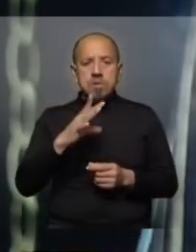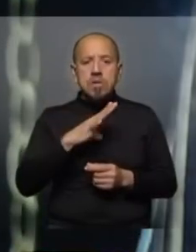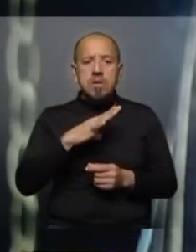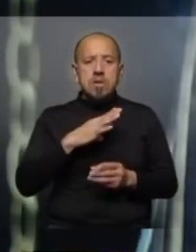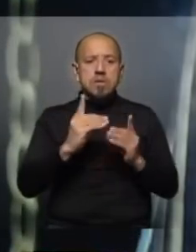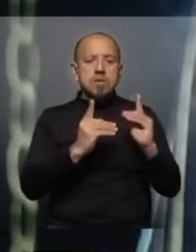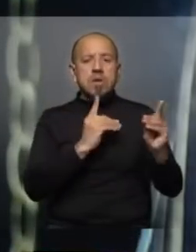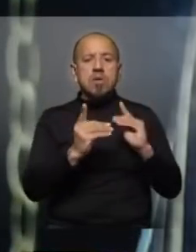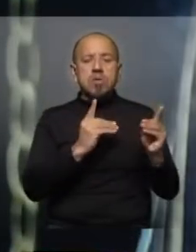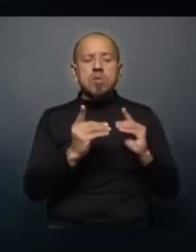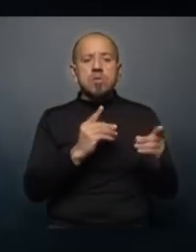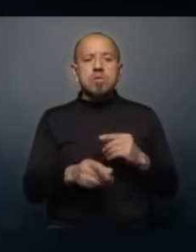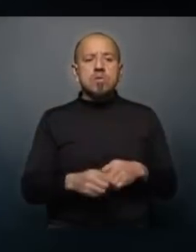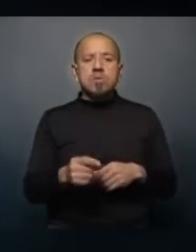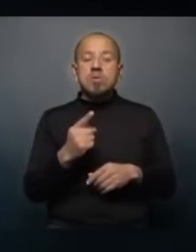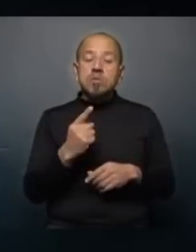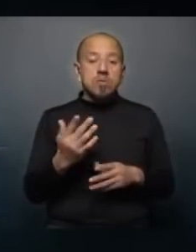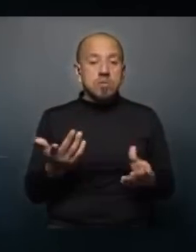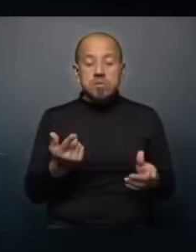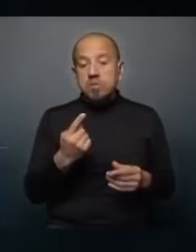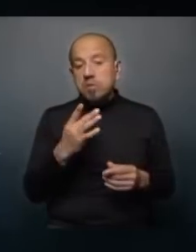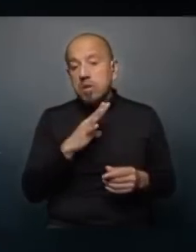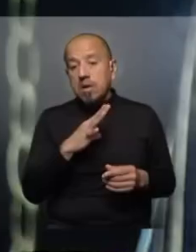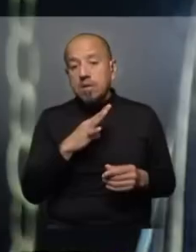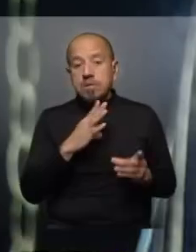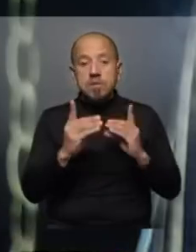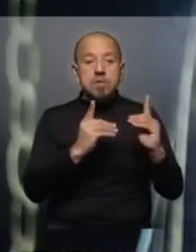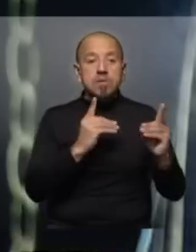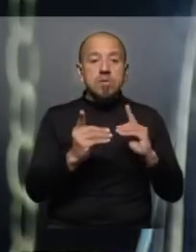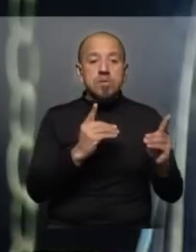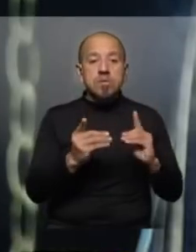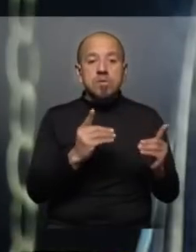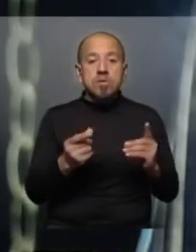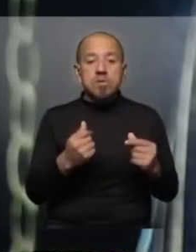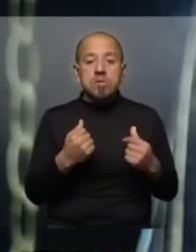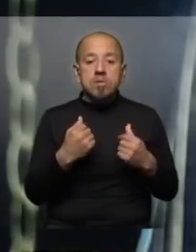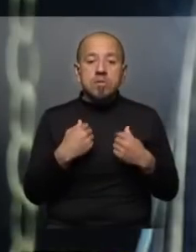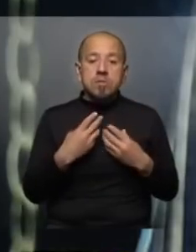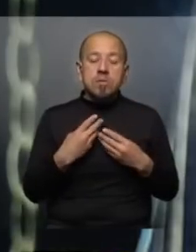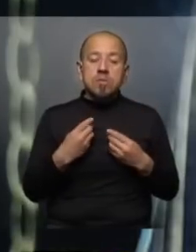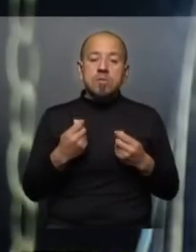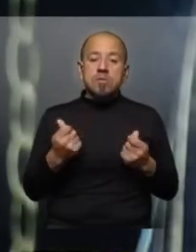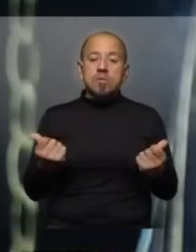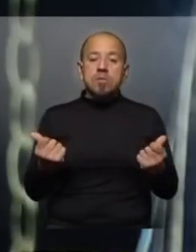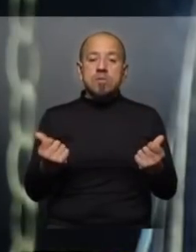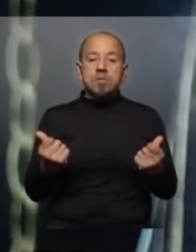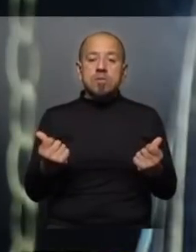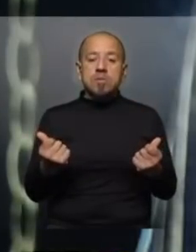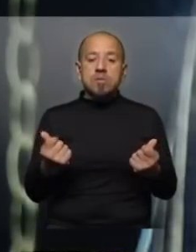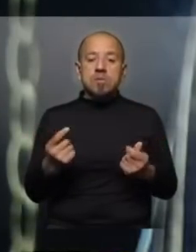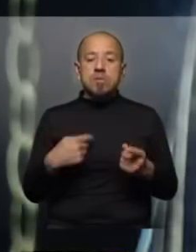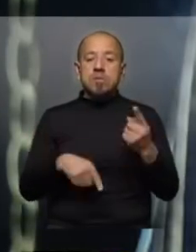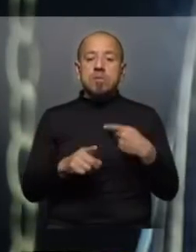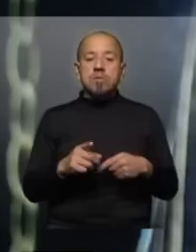Bueno yo la primera pregunta que me hago es si hay diálogo O sea la sensación que tengo es que hay más allá de que el Uruguay